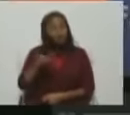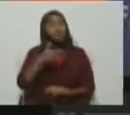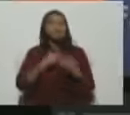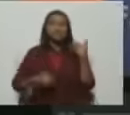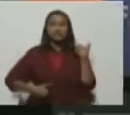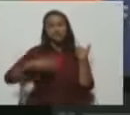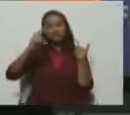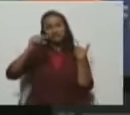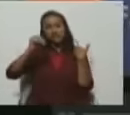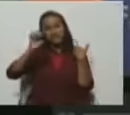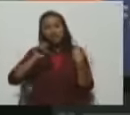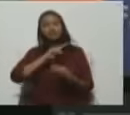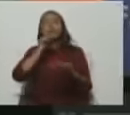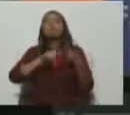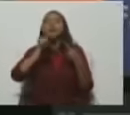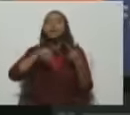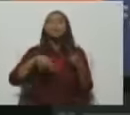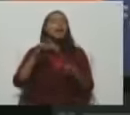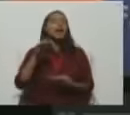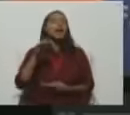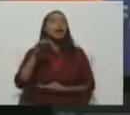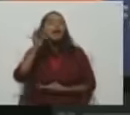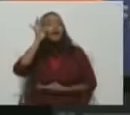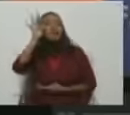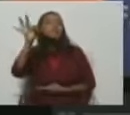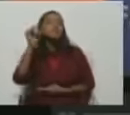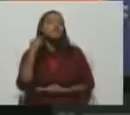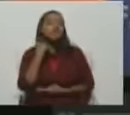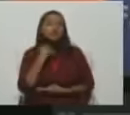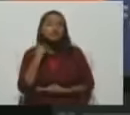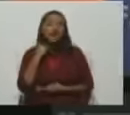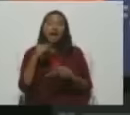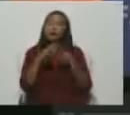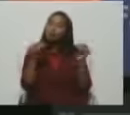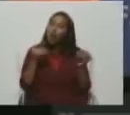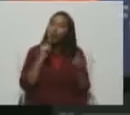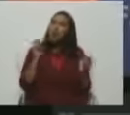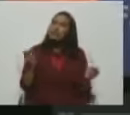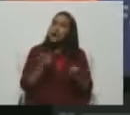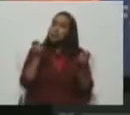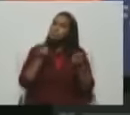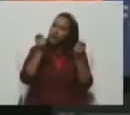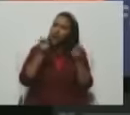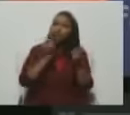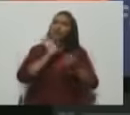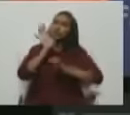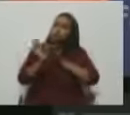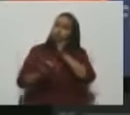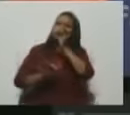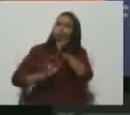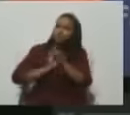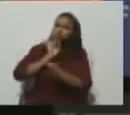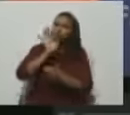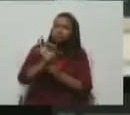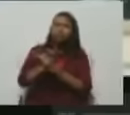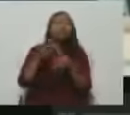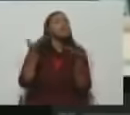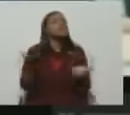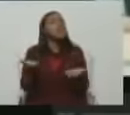fiscal general hablando de toda la campaña que existe contra Venezuela.